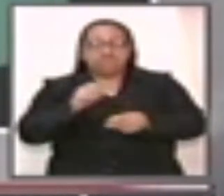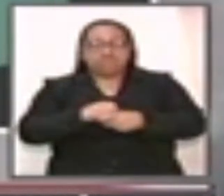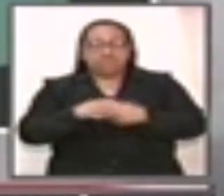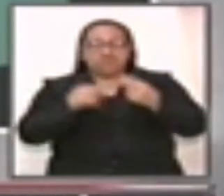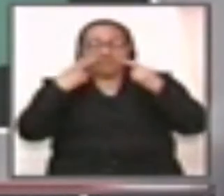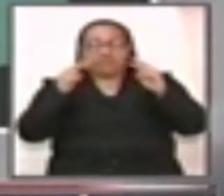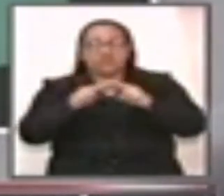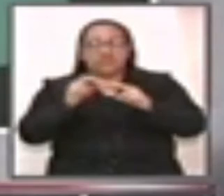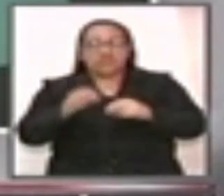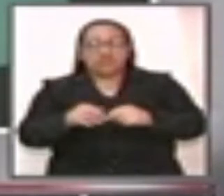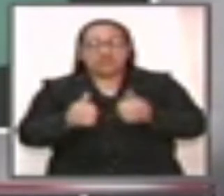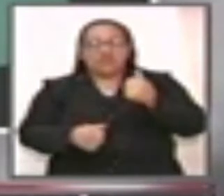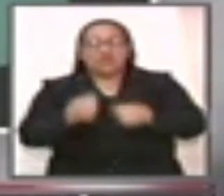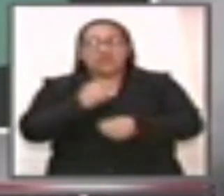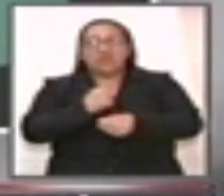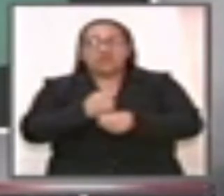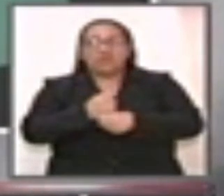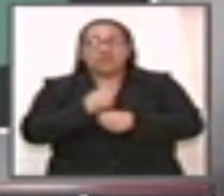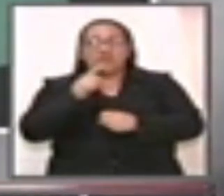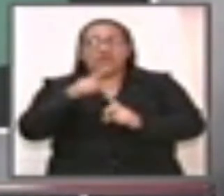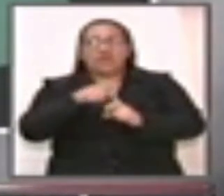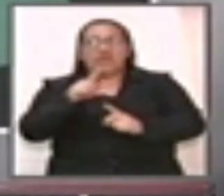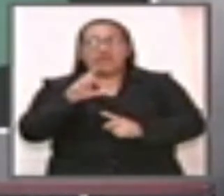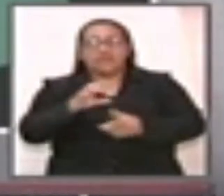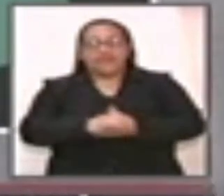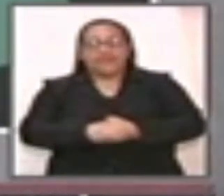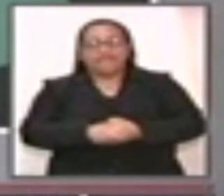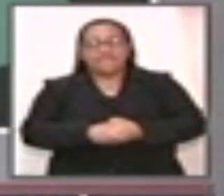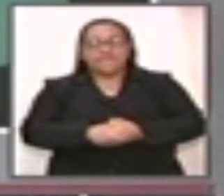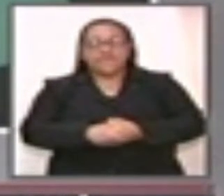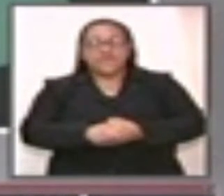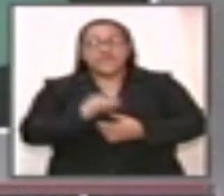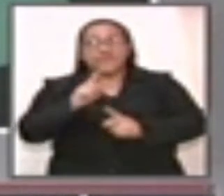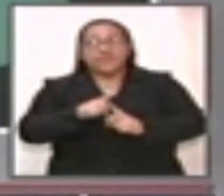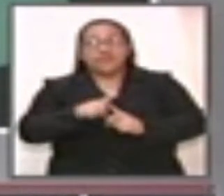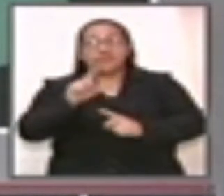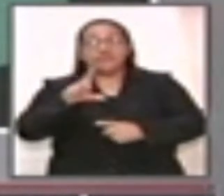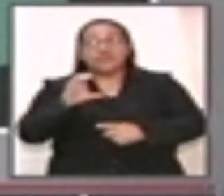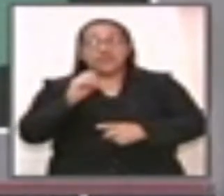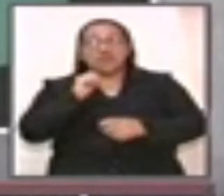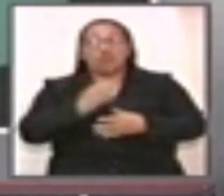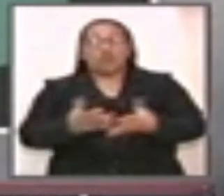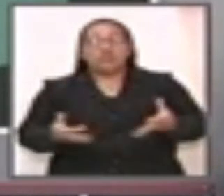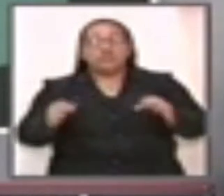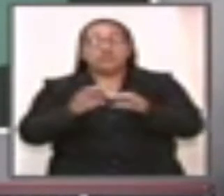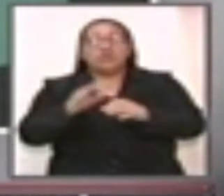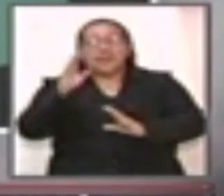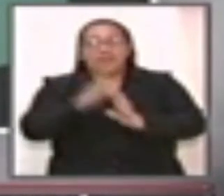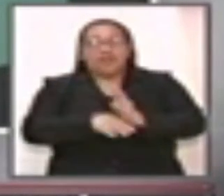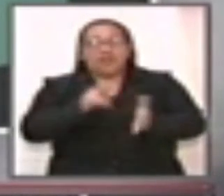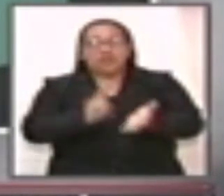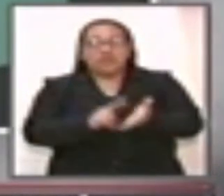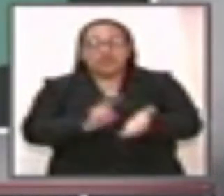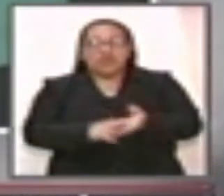se ha visto cuál es el efecto de un TLC. Un TLC es simplemente un instrumento que nos baja los aranceles,